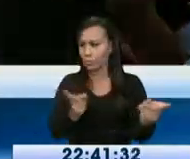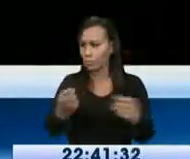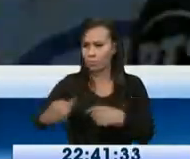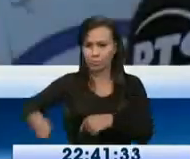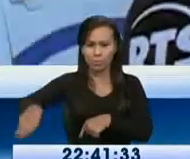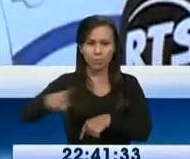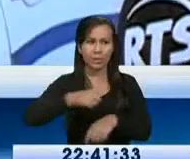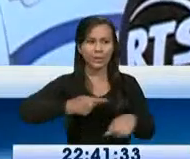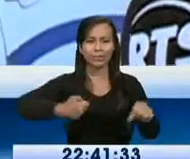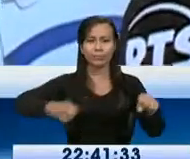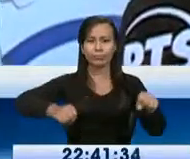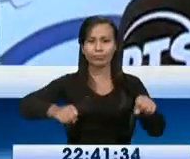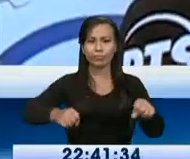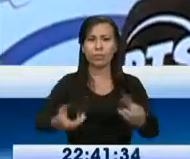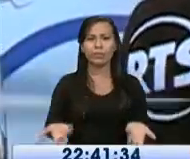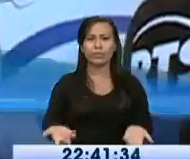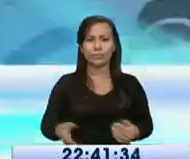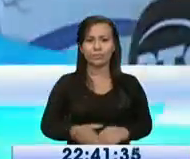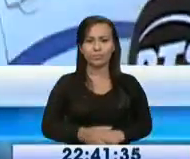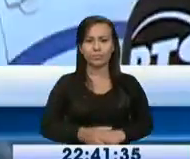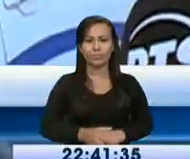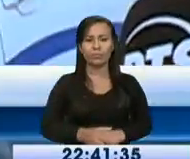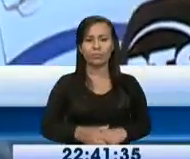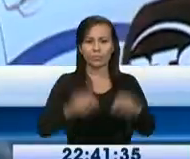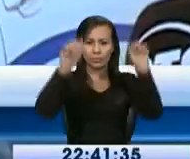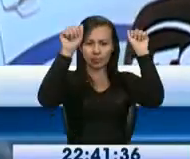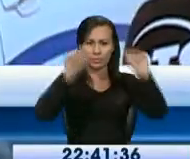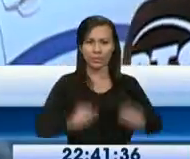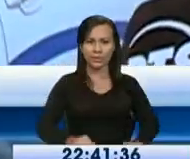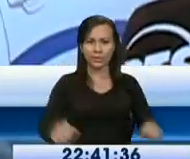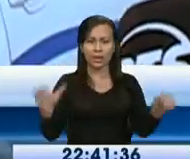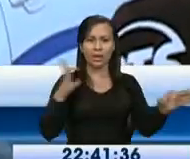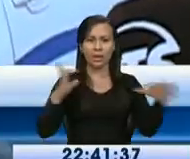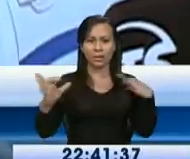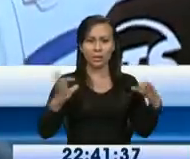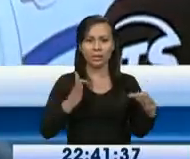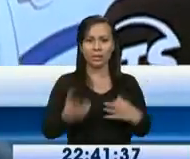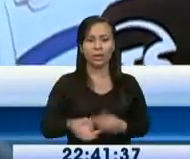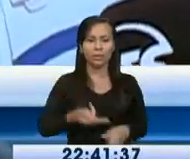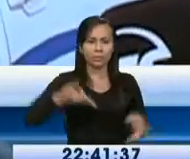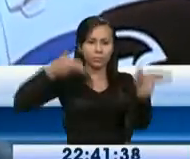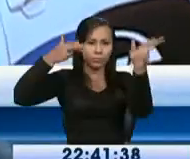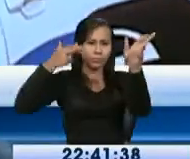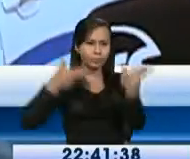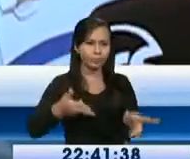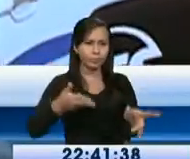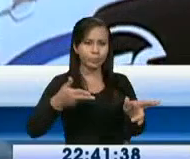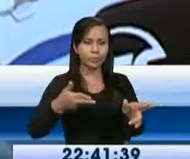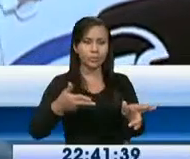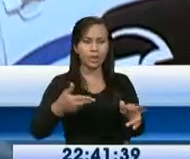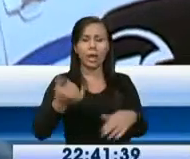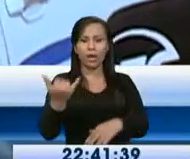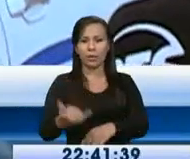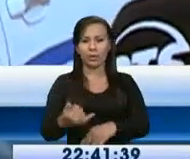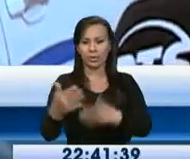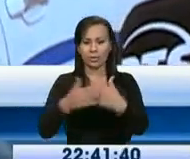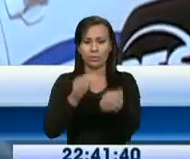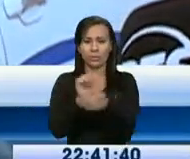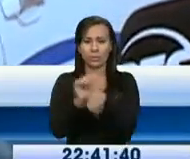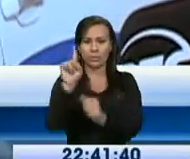seguridad. Proceden a cerrar la tienda y les apuntan con 2 pistolas. El motorizado que está detenido ahorita, posible